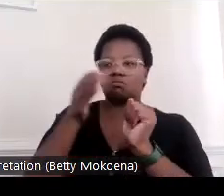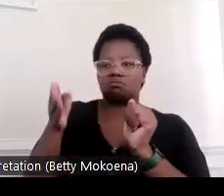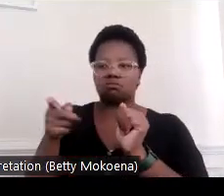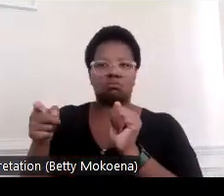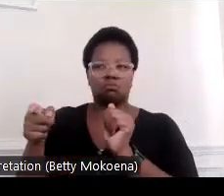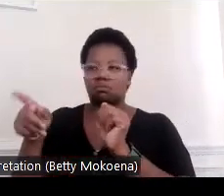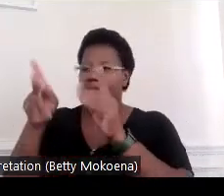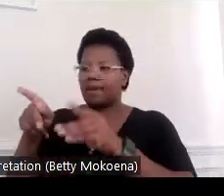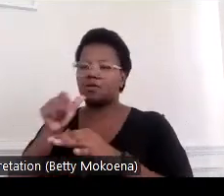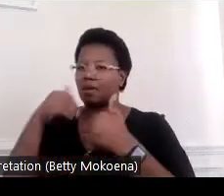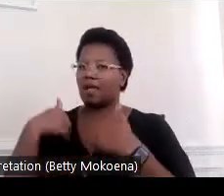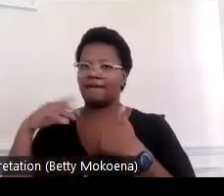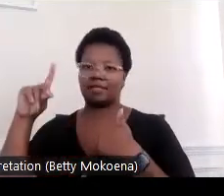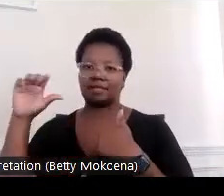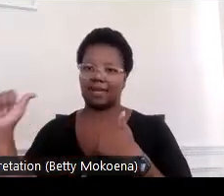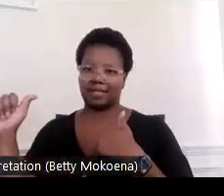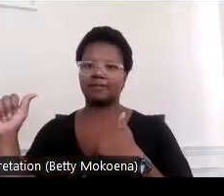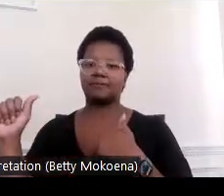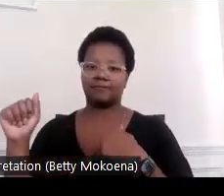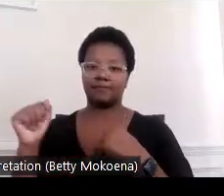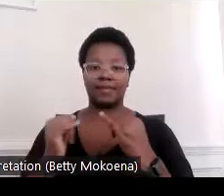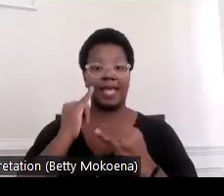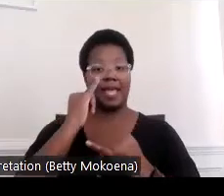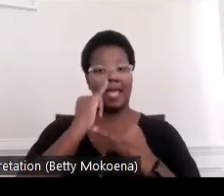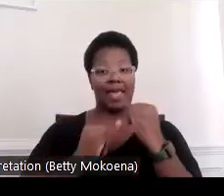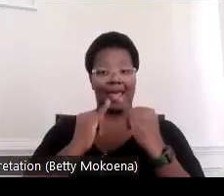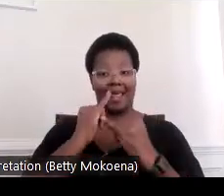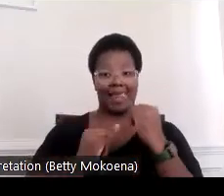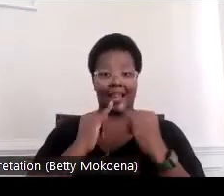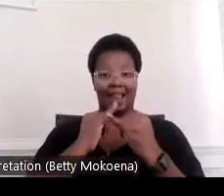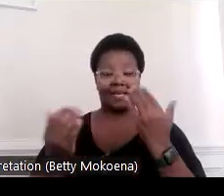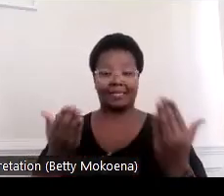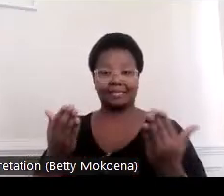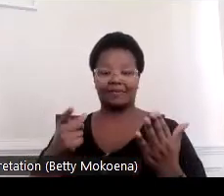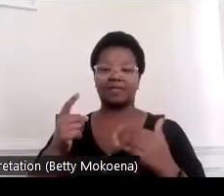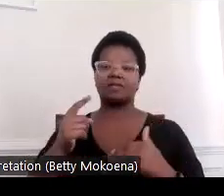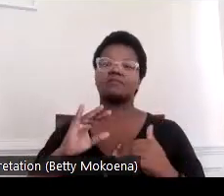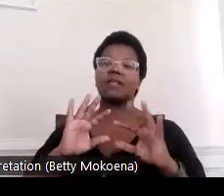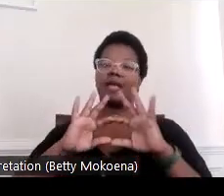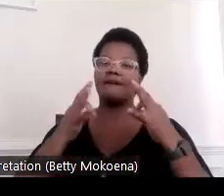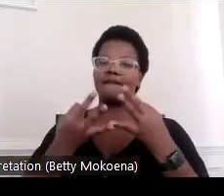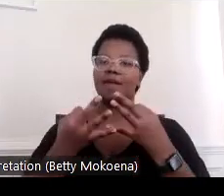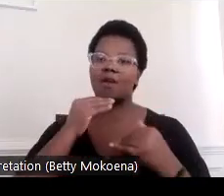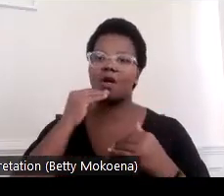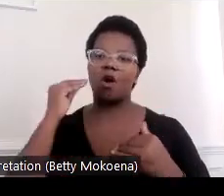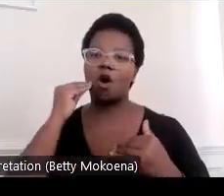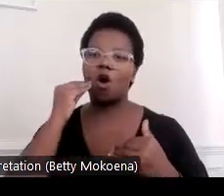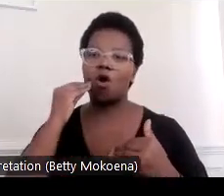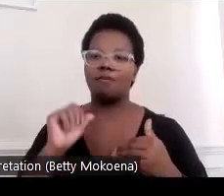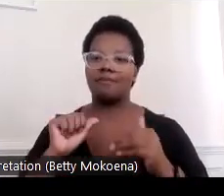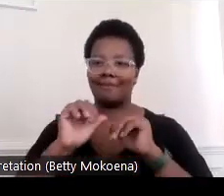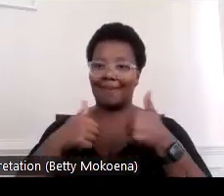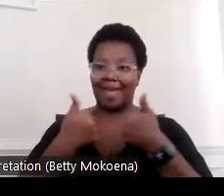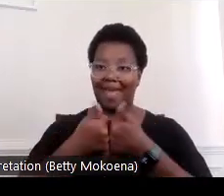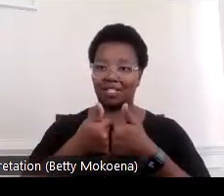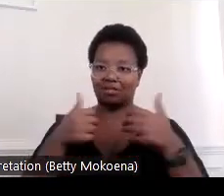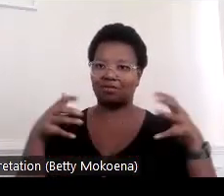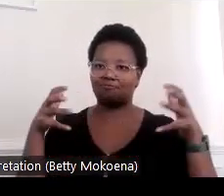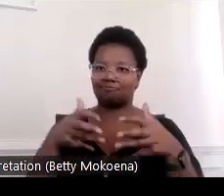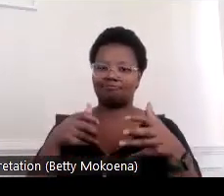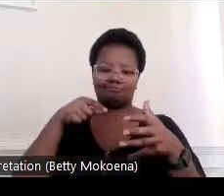capacidades el último servicio principal es una agencia de hogar